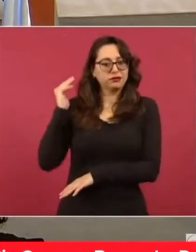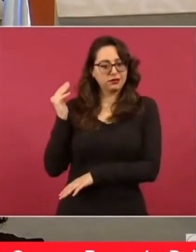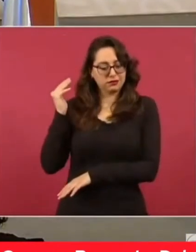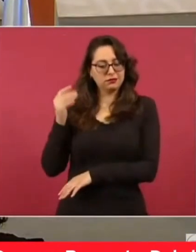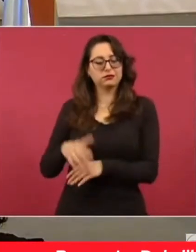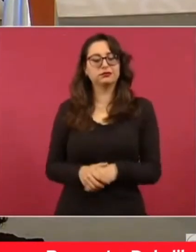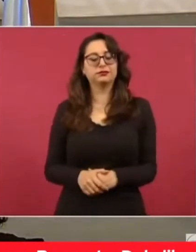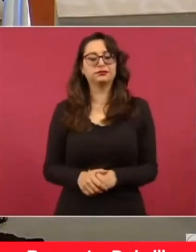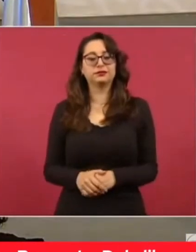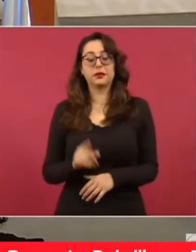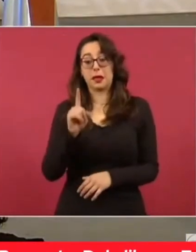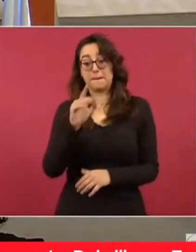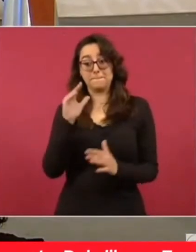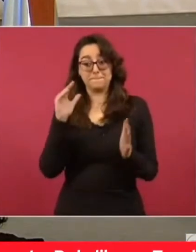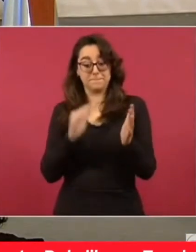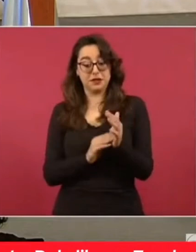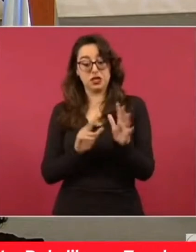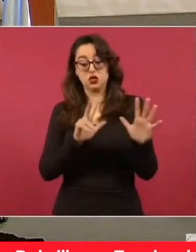área.